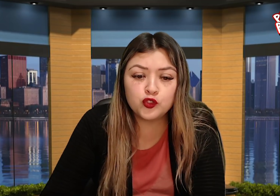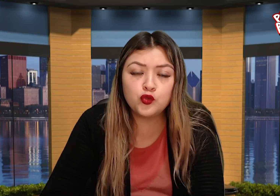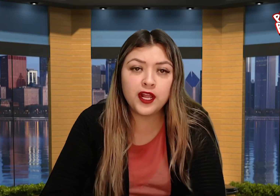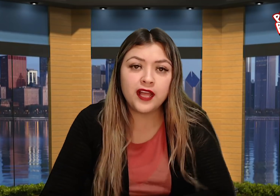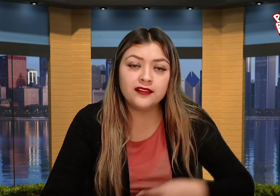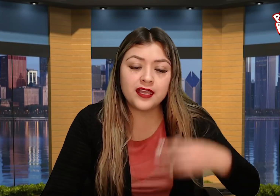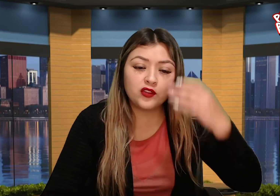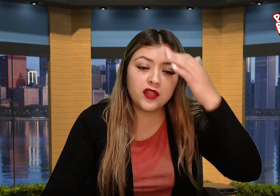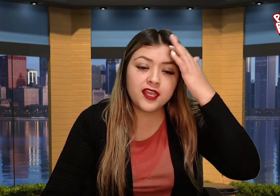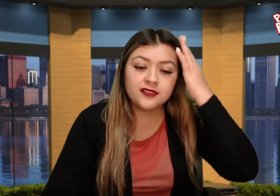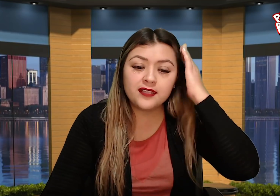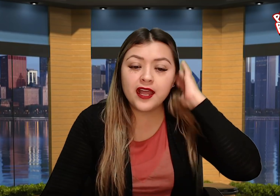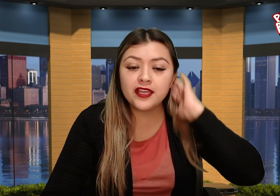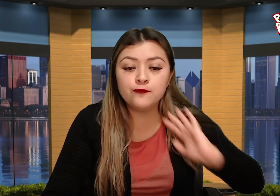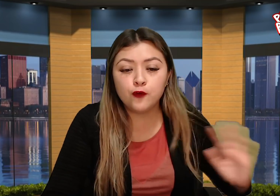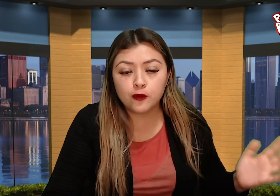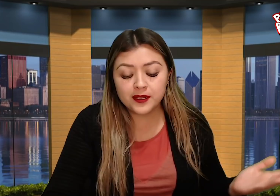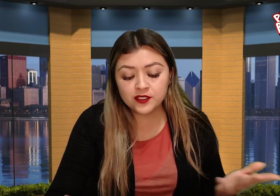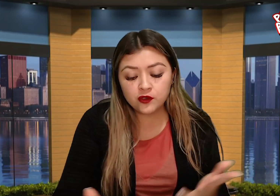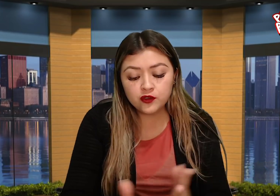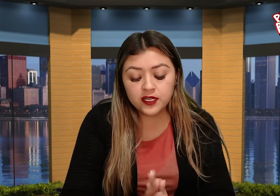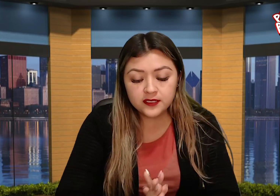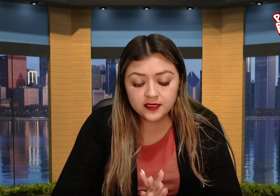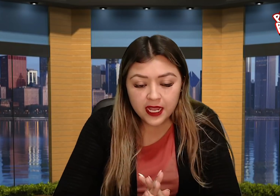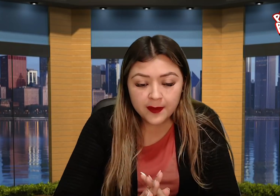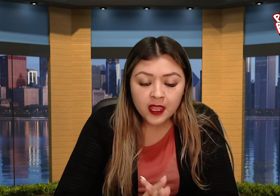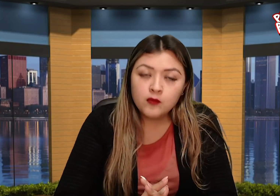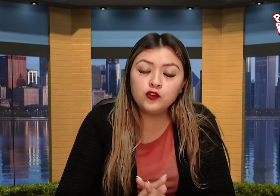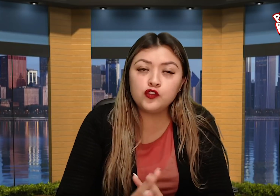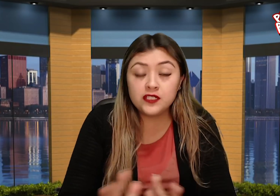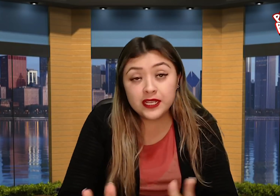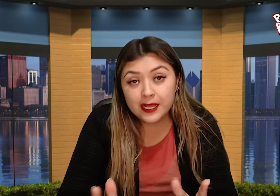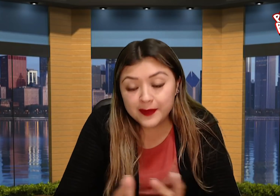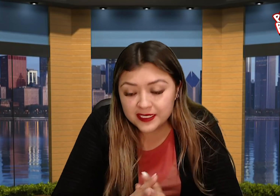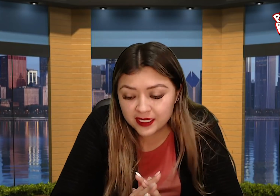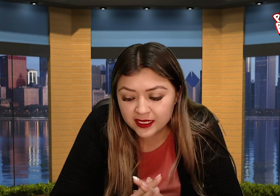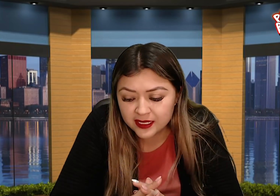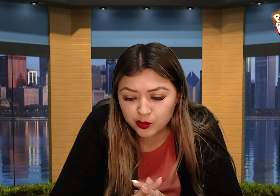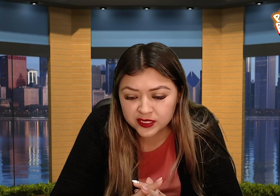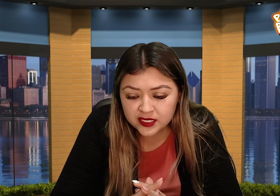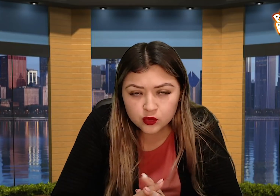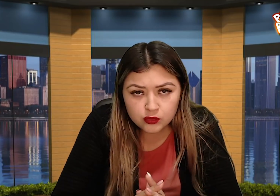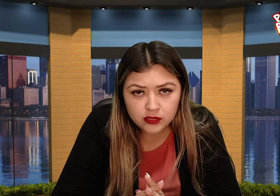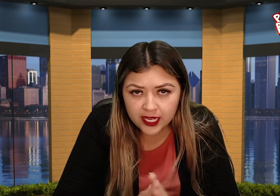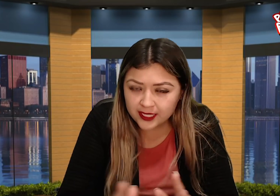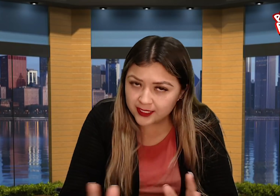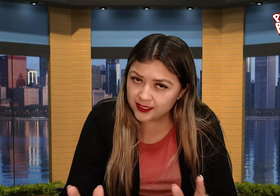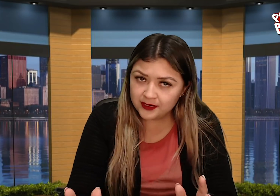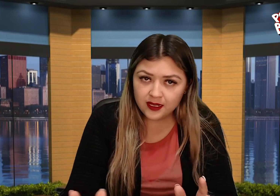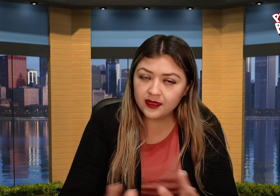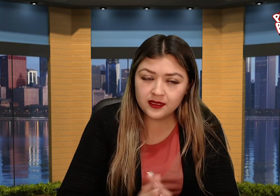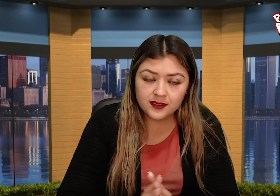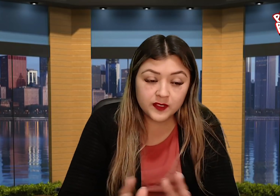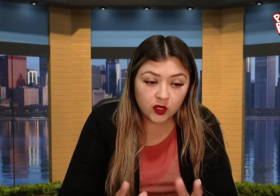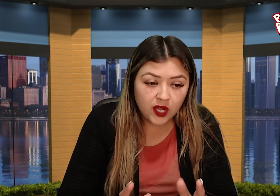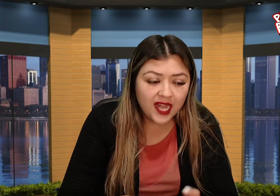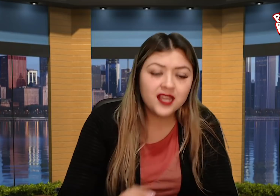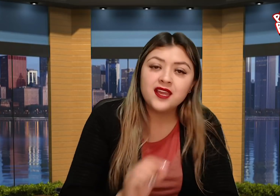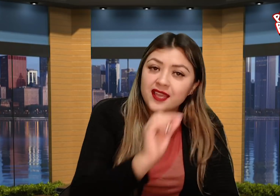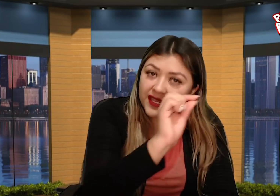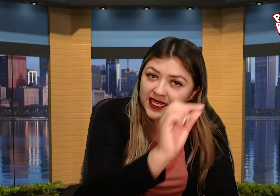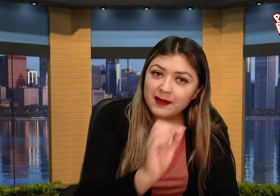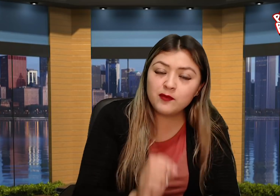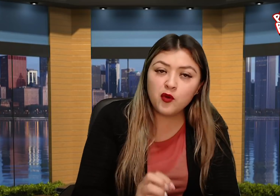su postura de toda esta información. Yo les decía, muchos dicen que el presidente pues es un ajedrecista